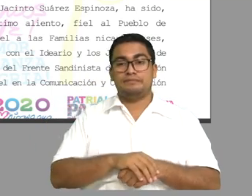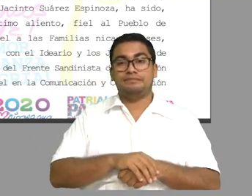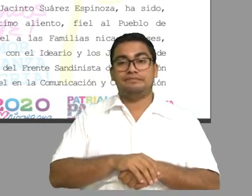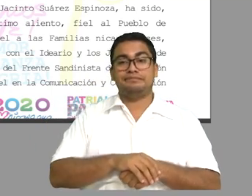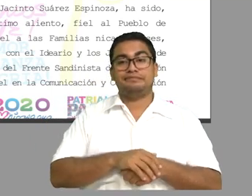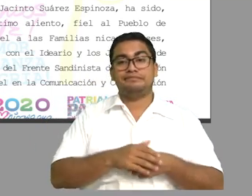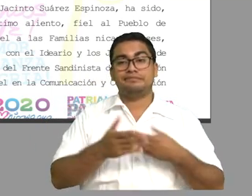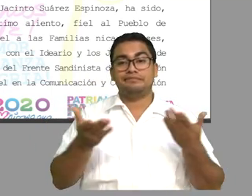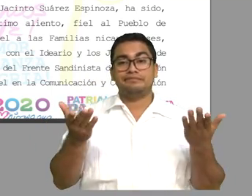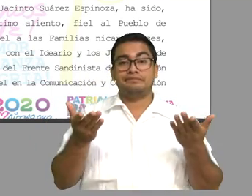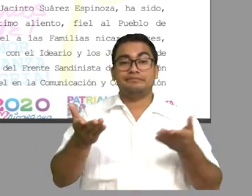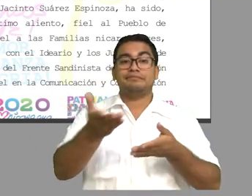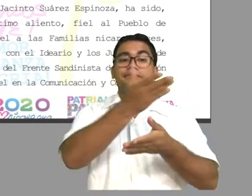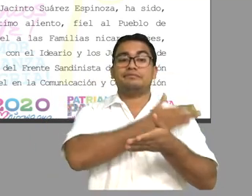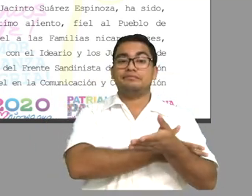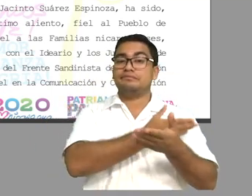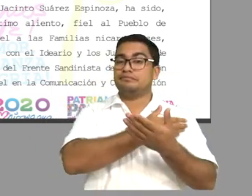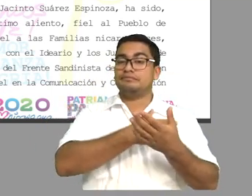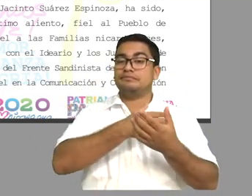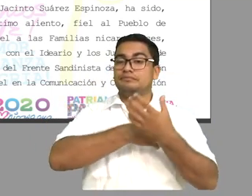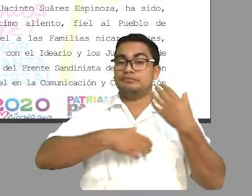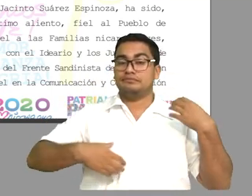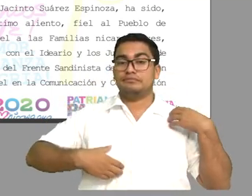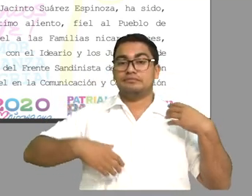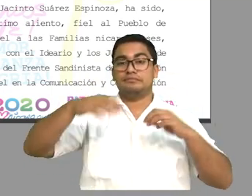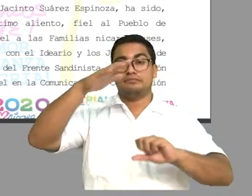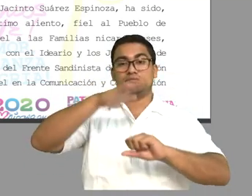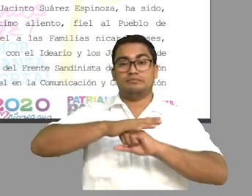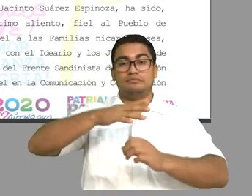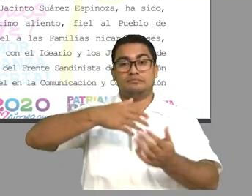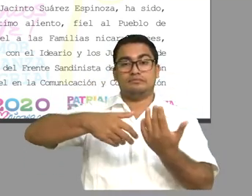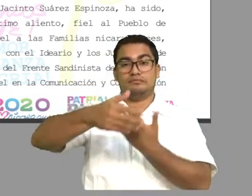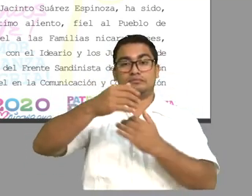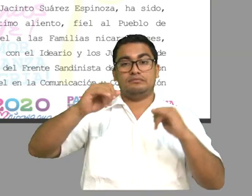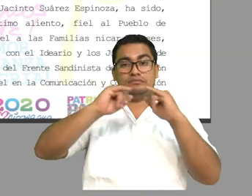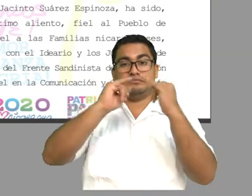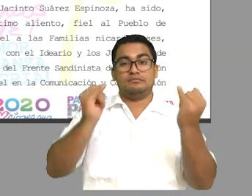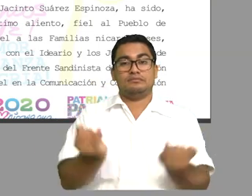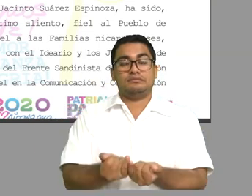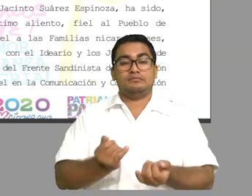sido presidente de la Comisión de Relaciones Internacionales.